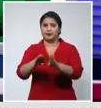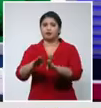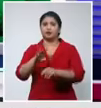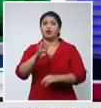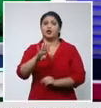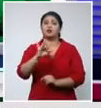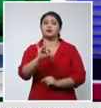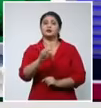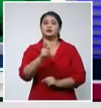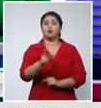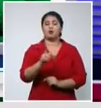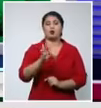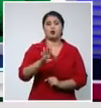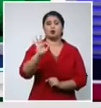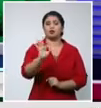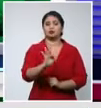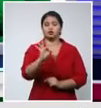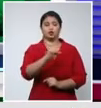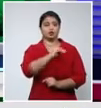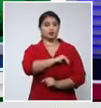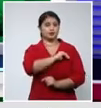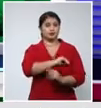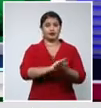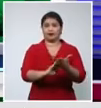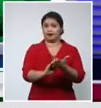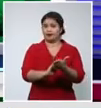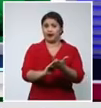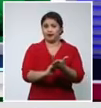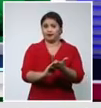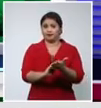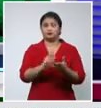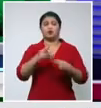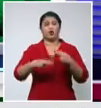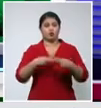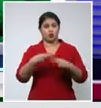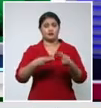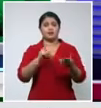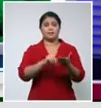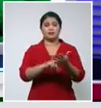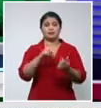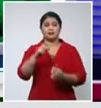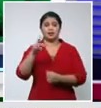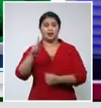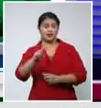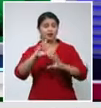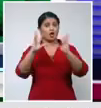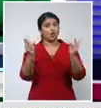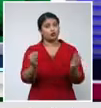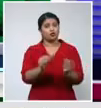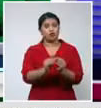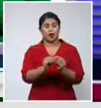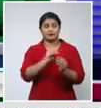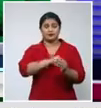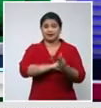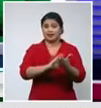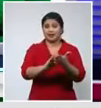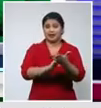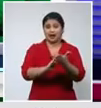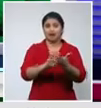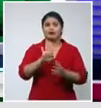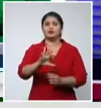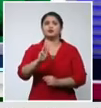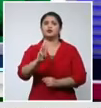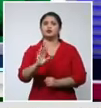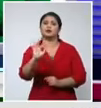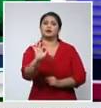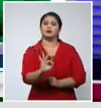47,4% totalmente asintomático en el momento del diagnóstico. En el acumulado es el